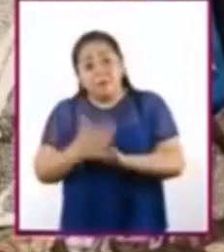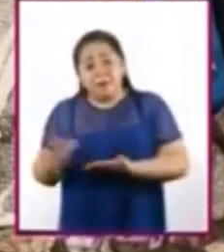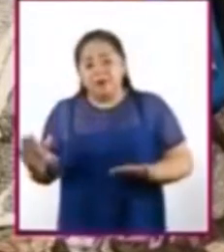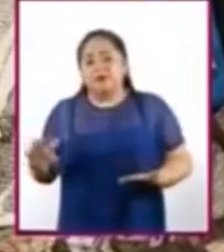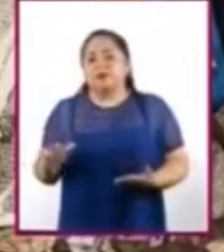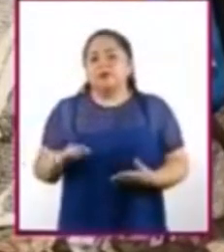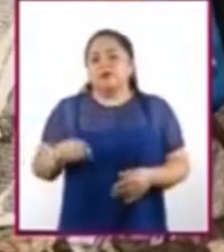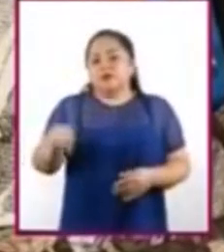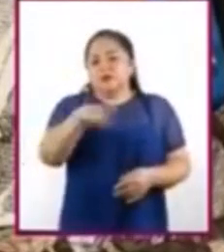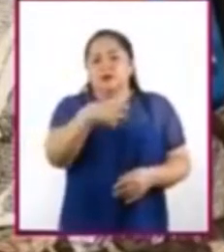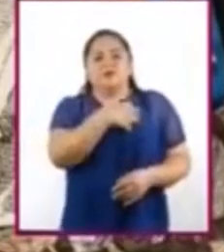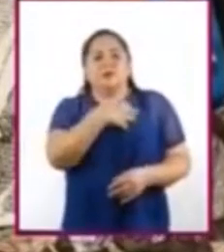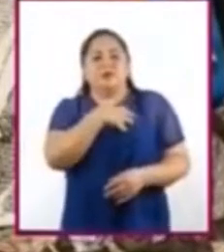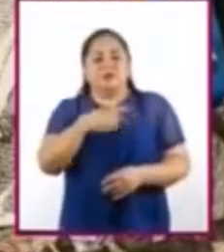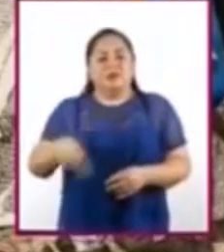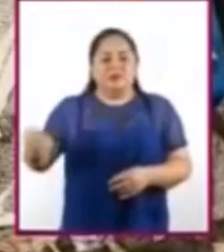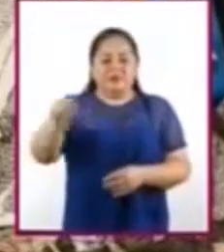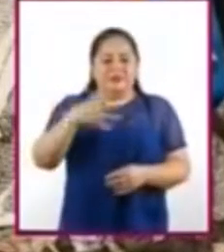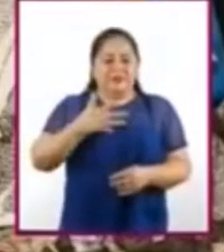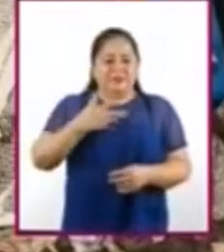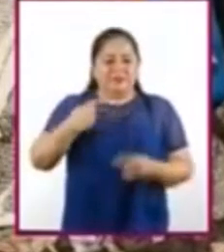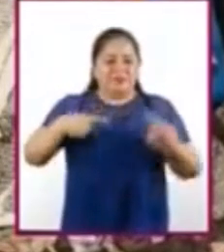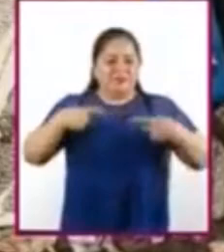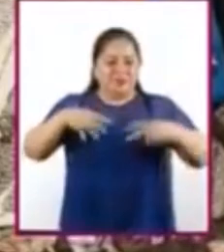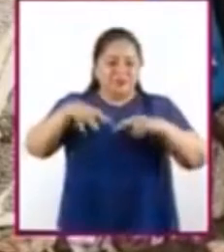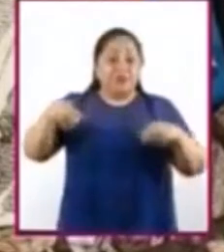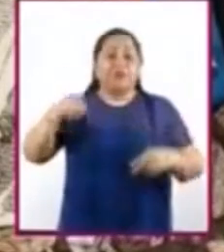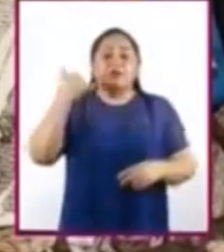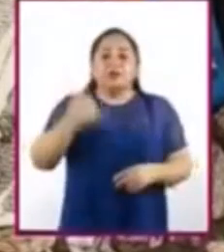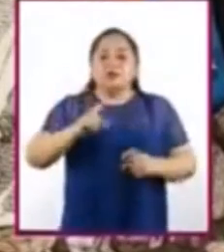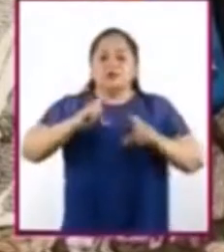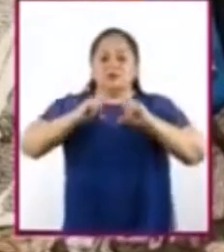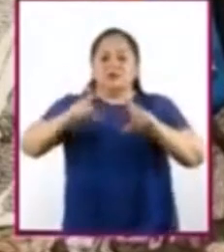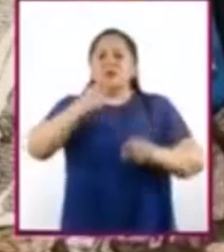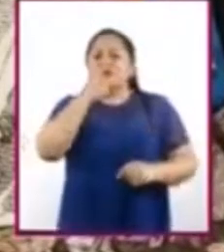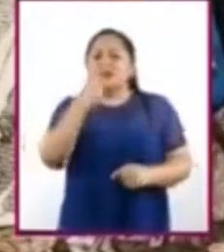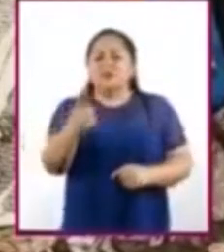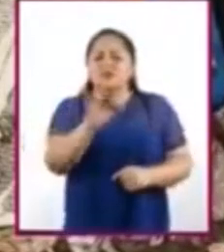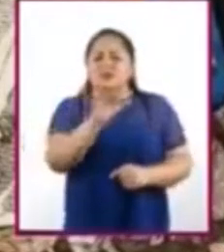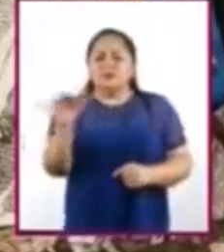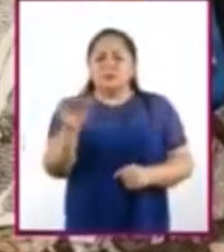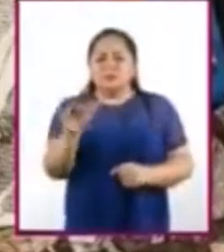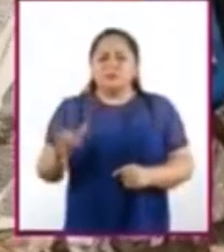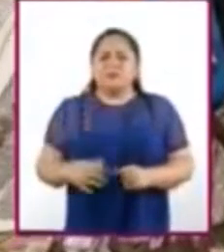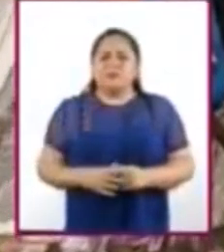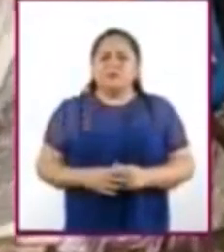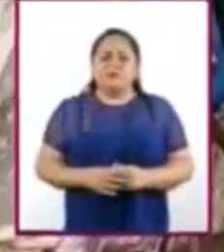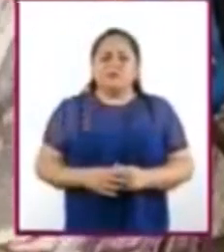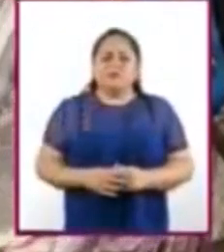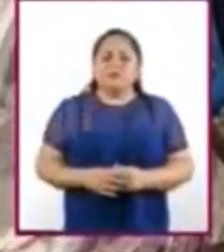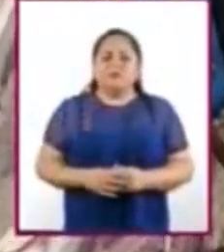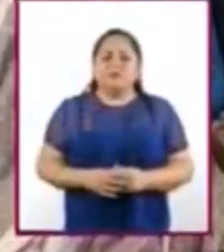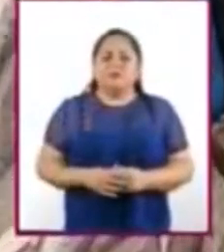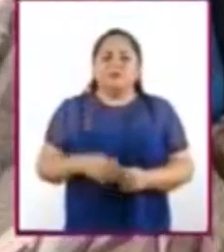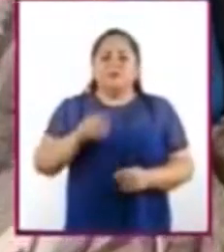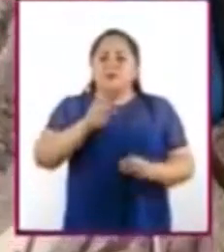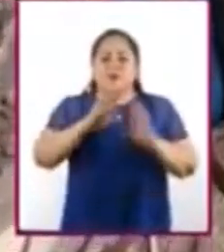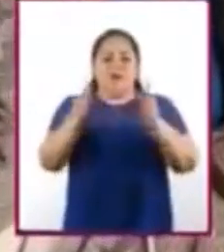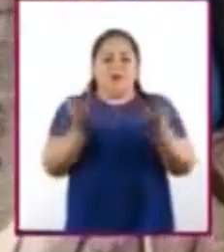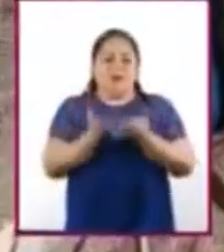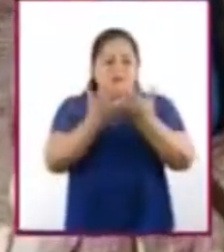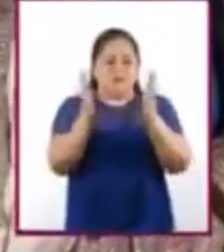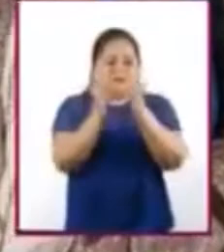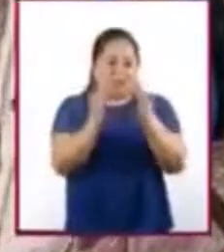uno de los capitanes que están allí tiene un letrero con la leyenda que dice: ascensor de naves